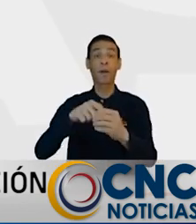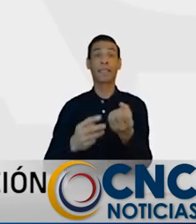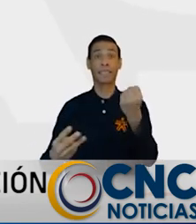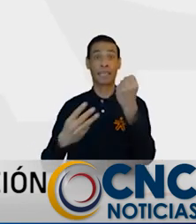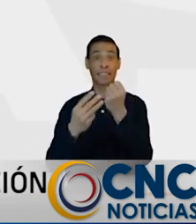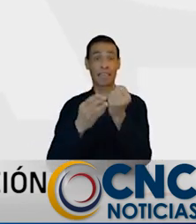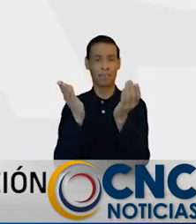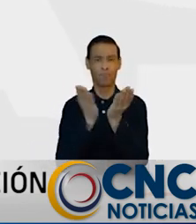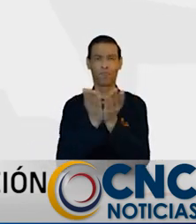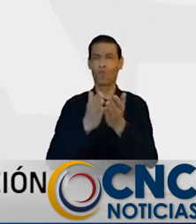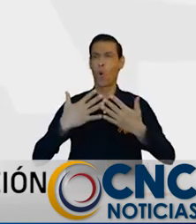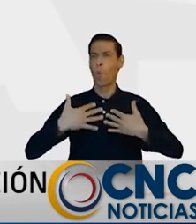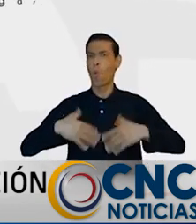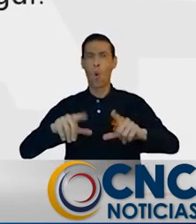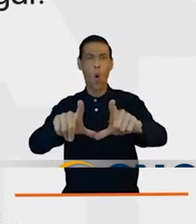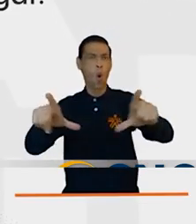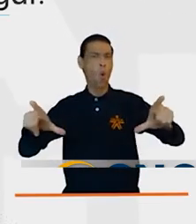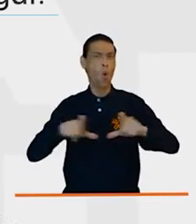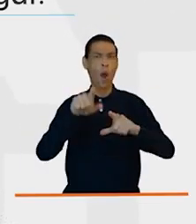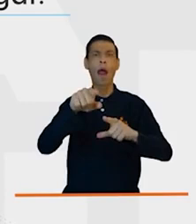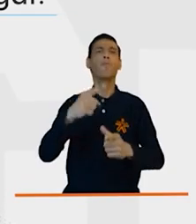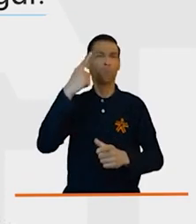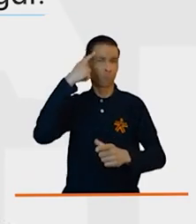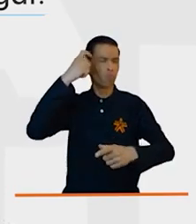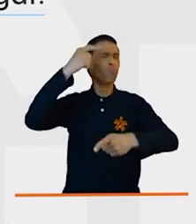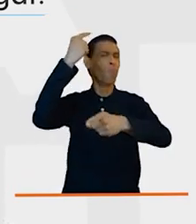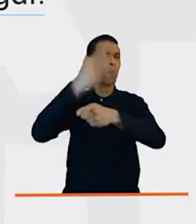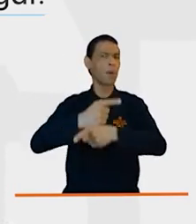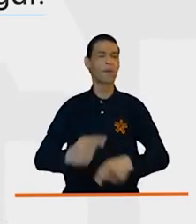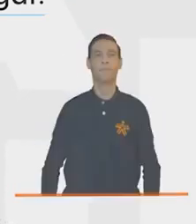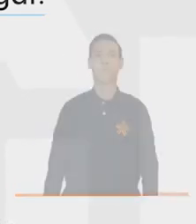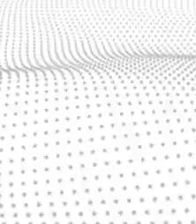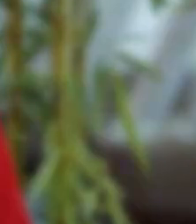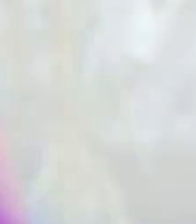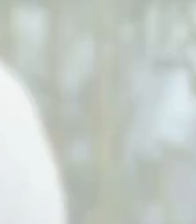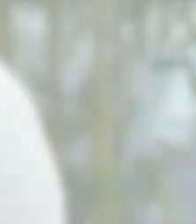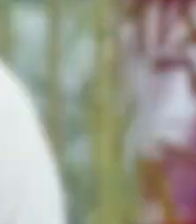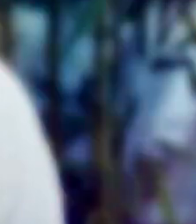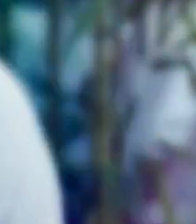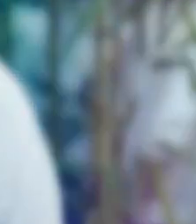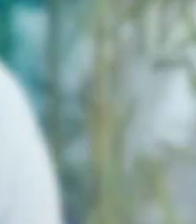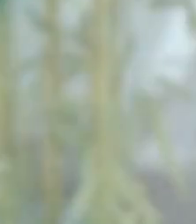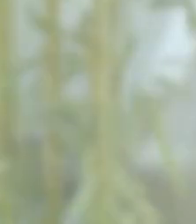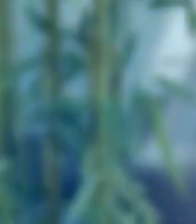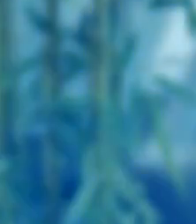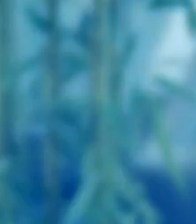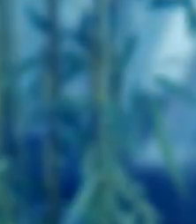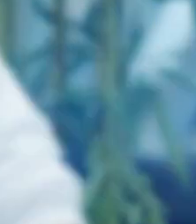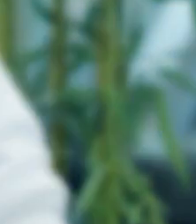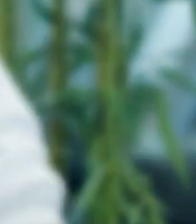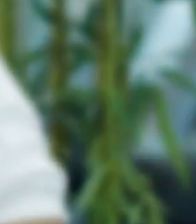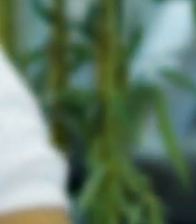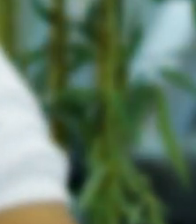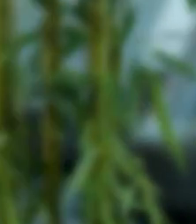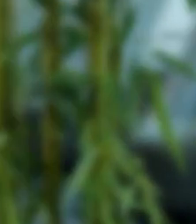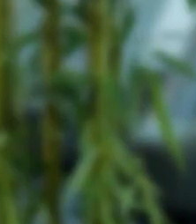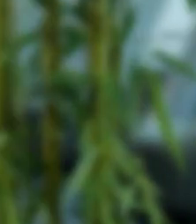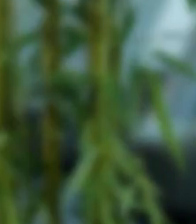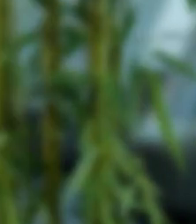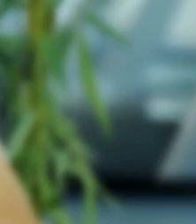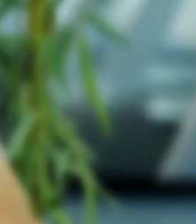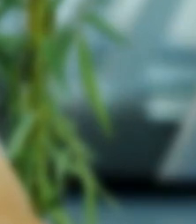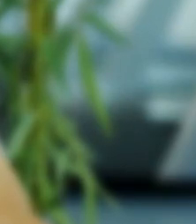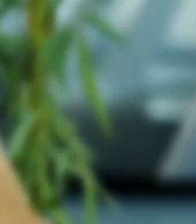Es tu momento. Estudia en el SENA desde cualquier lugar, lo que siempre has soñado. El ICBC es una institución que marca